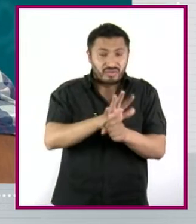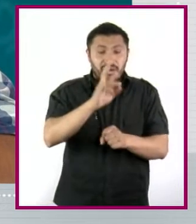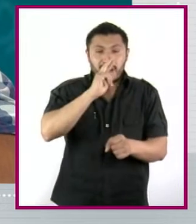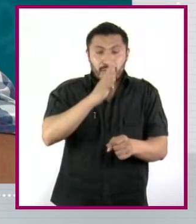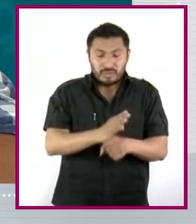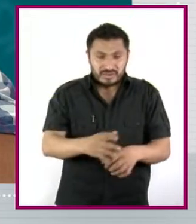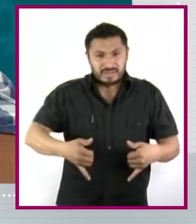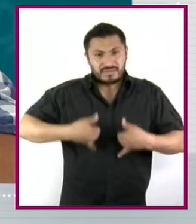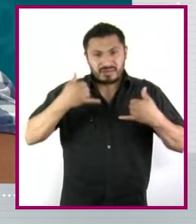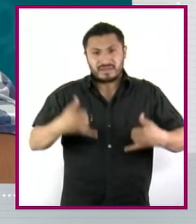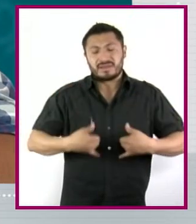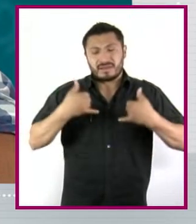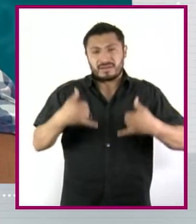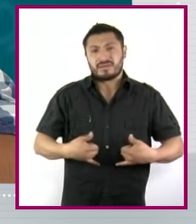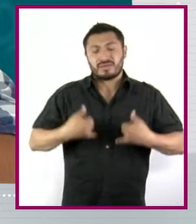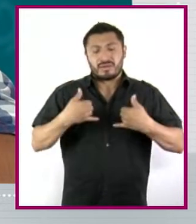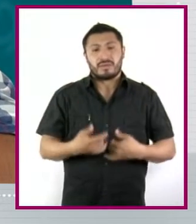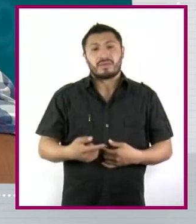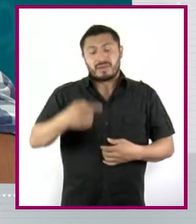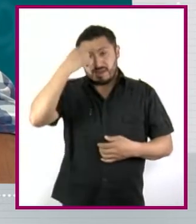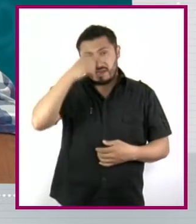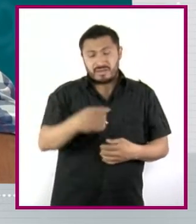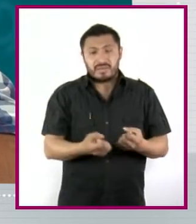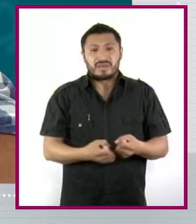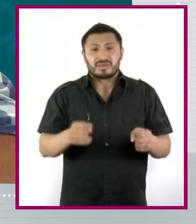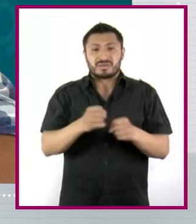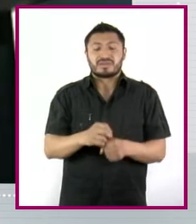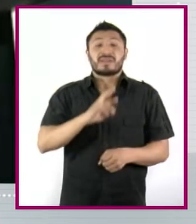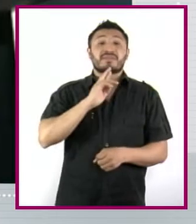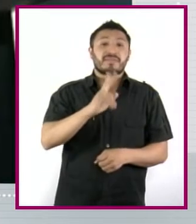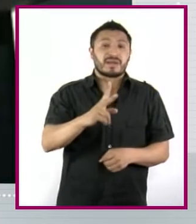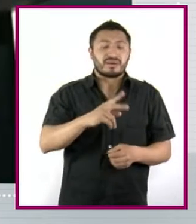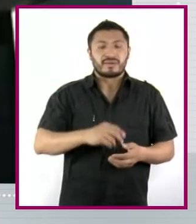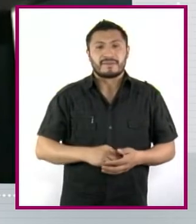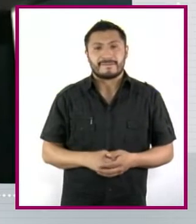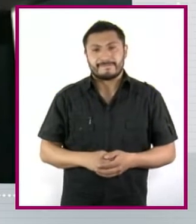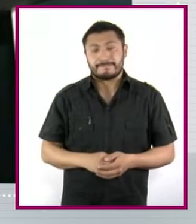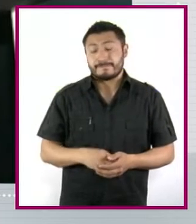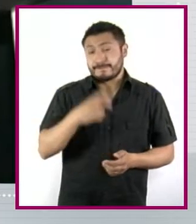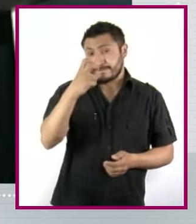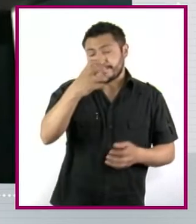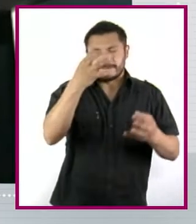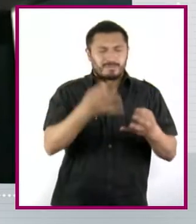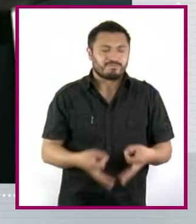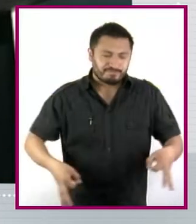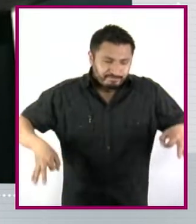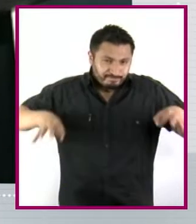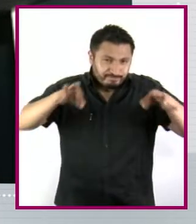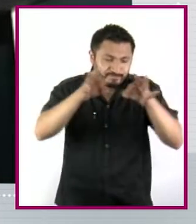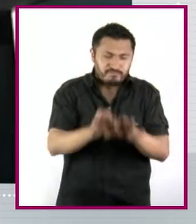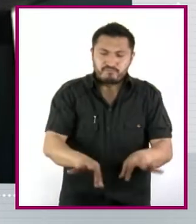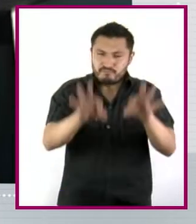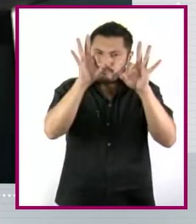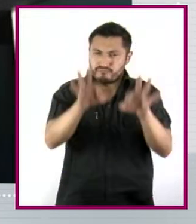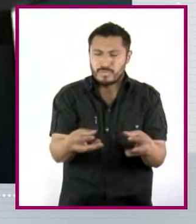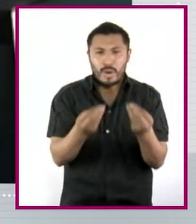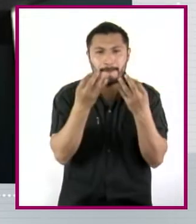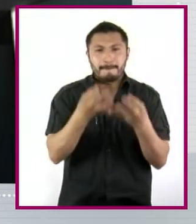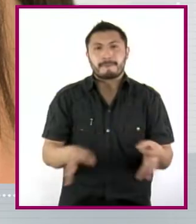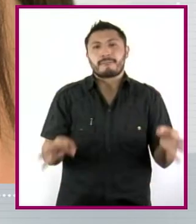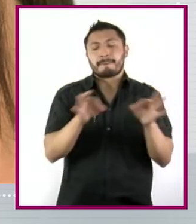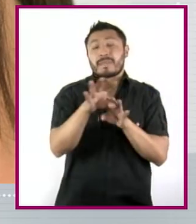nuestro país en la construcción de una sociedad justa, digna e igualitaria? Eso es fundamental, es bien importante el